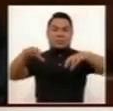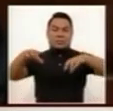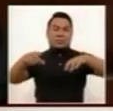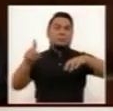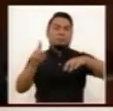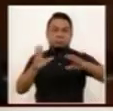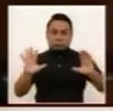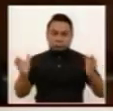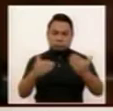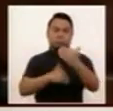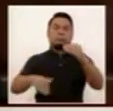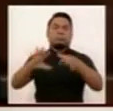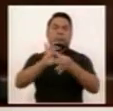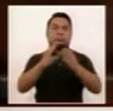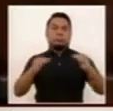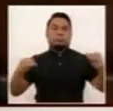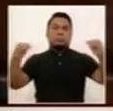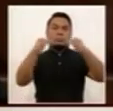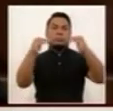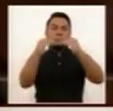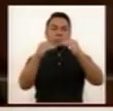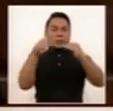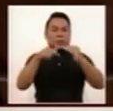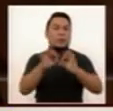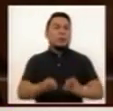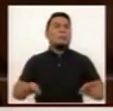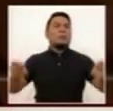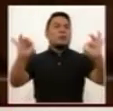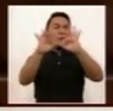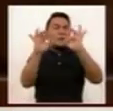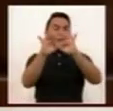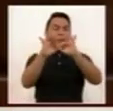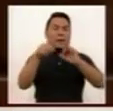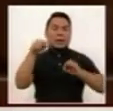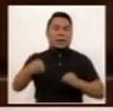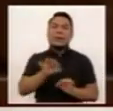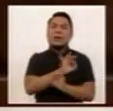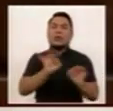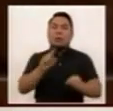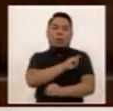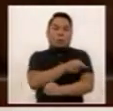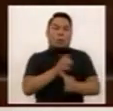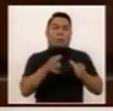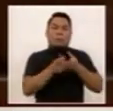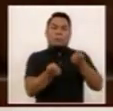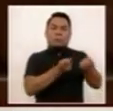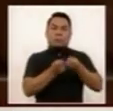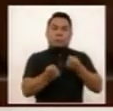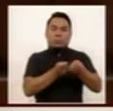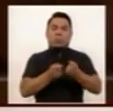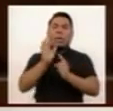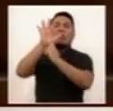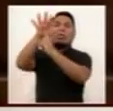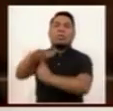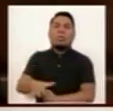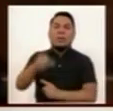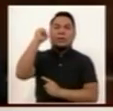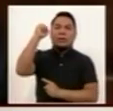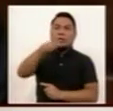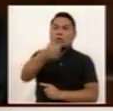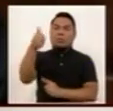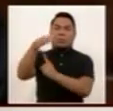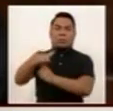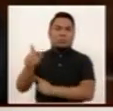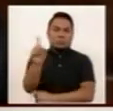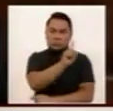cualquier democracia y es fundamental que ningún poder avasalle los derechos de otro.